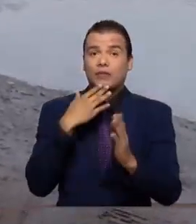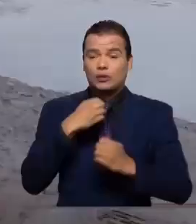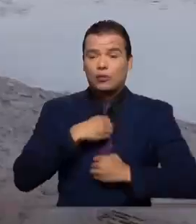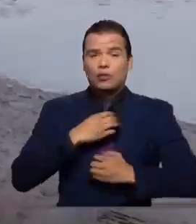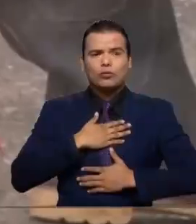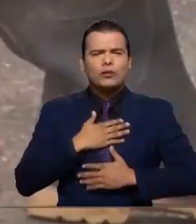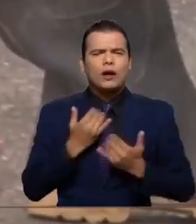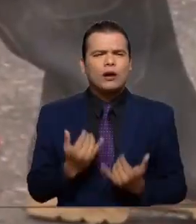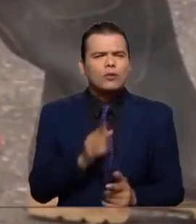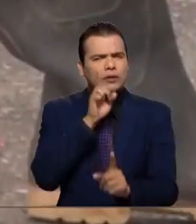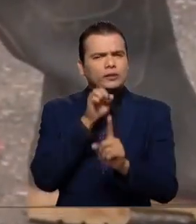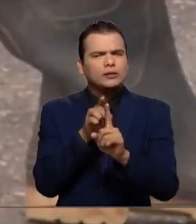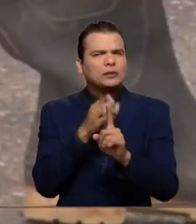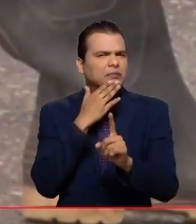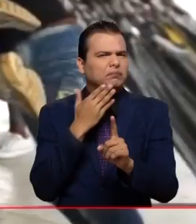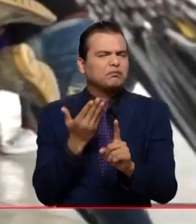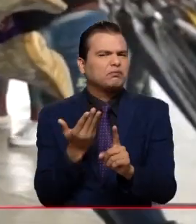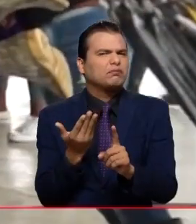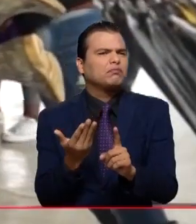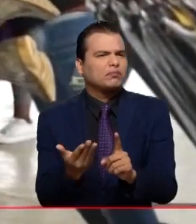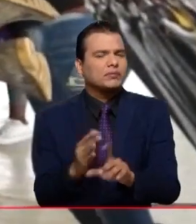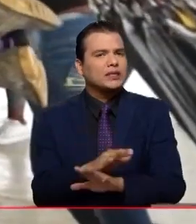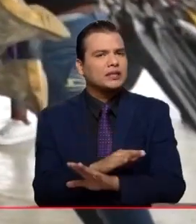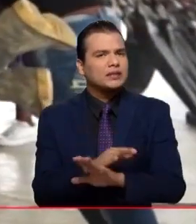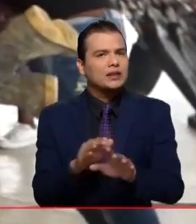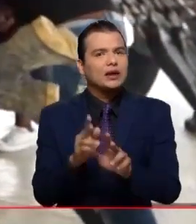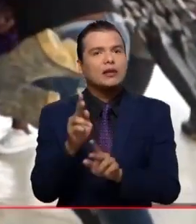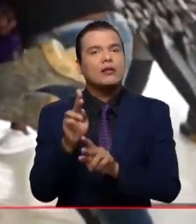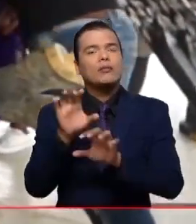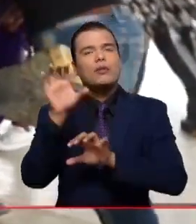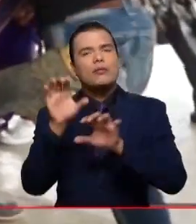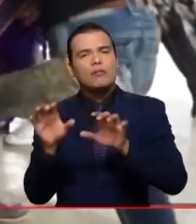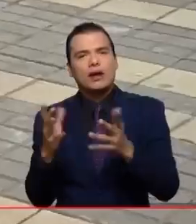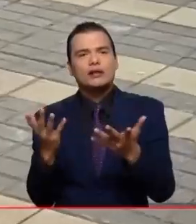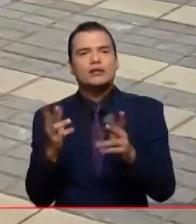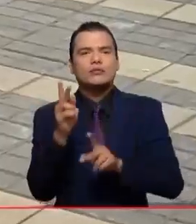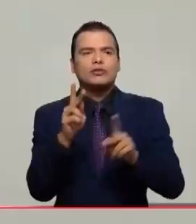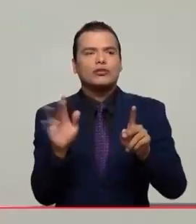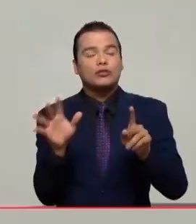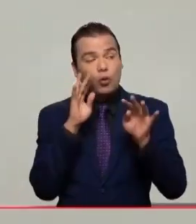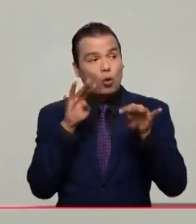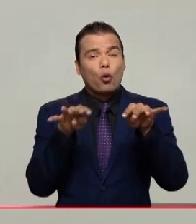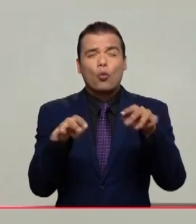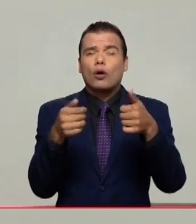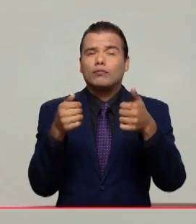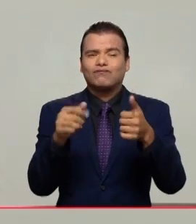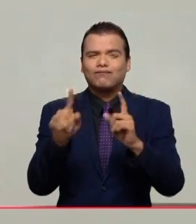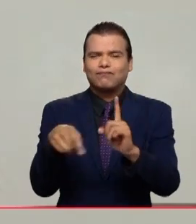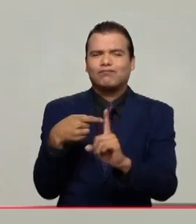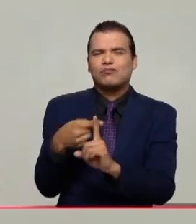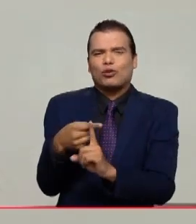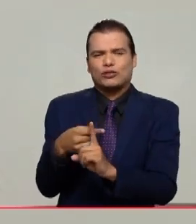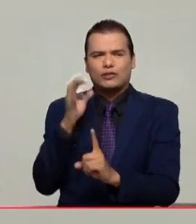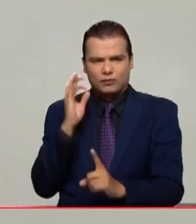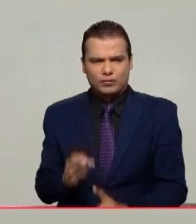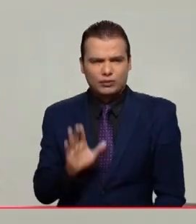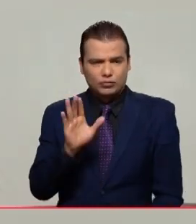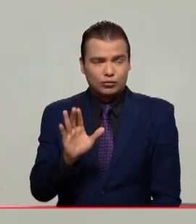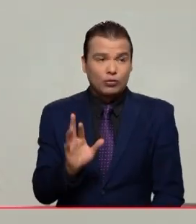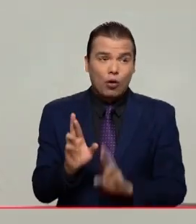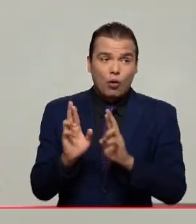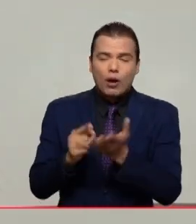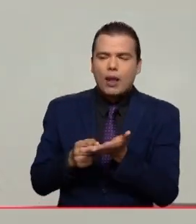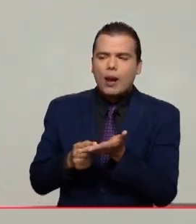oportunidad para ganar confianza en la sociedad civil. Esperamos que estas negociaciones